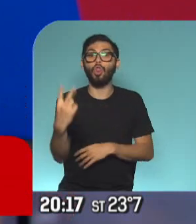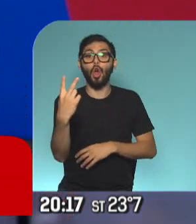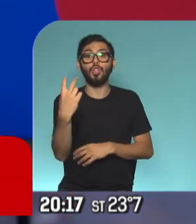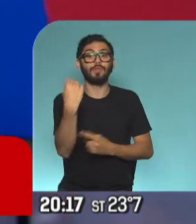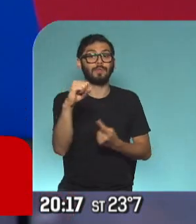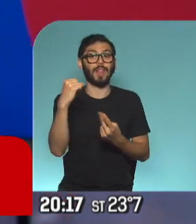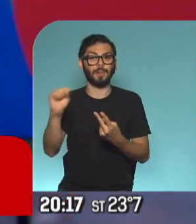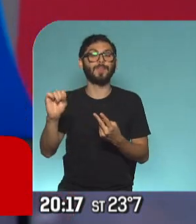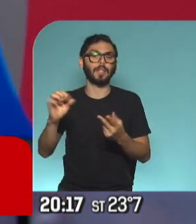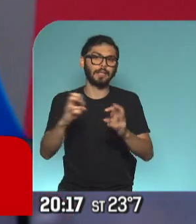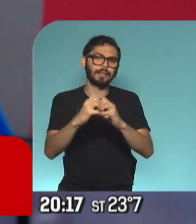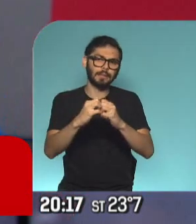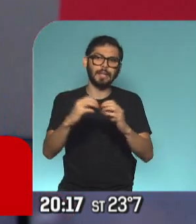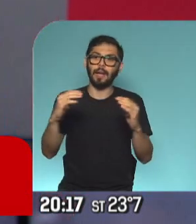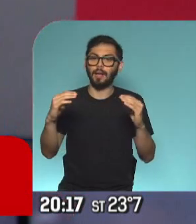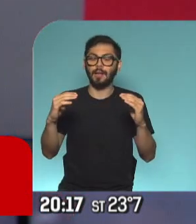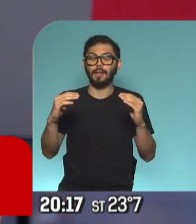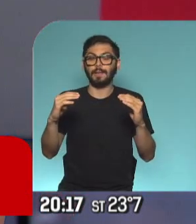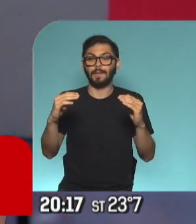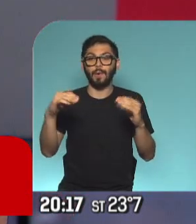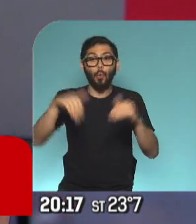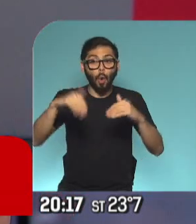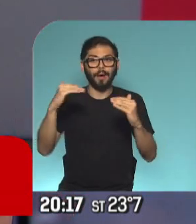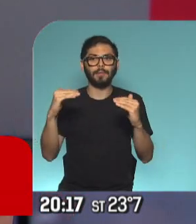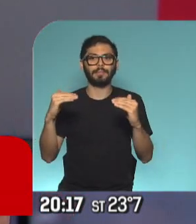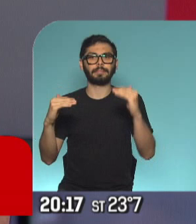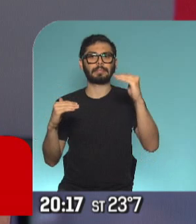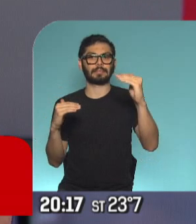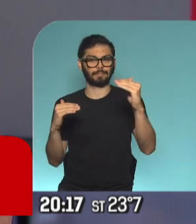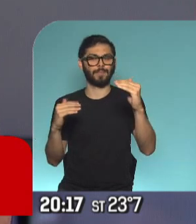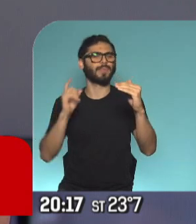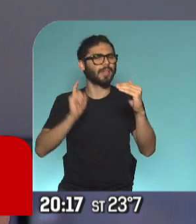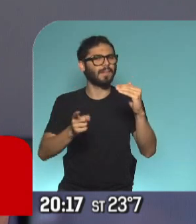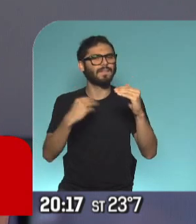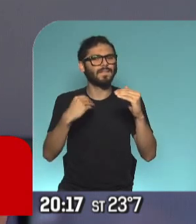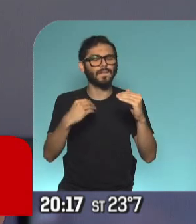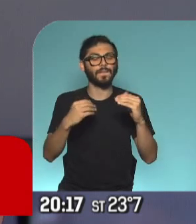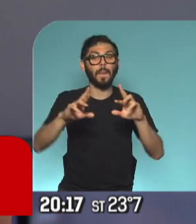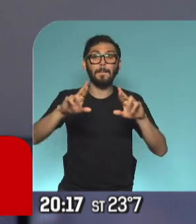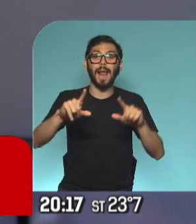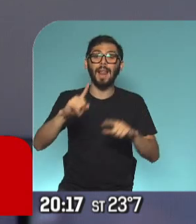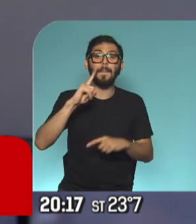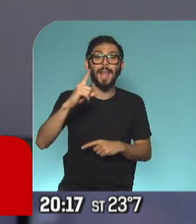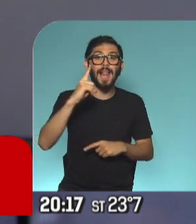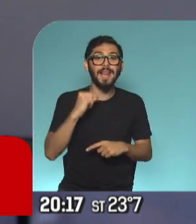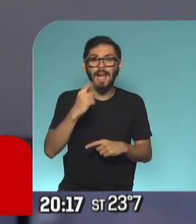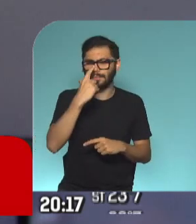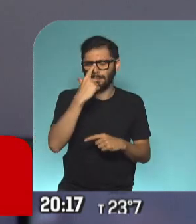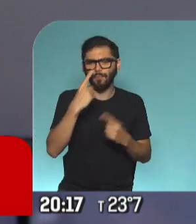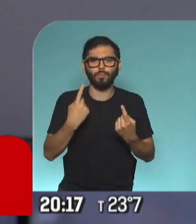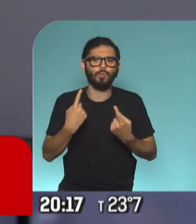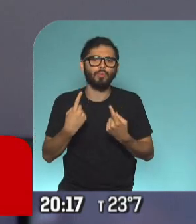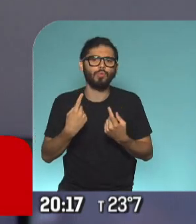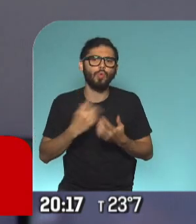Así que se extendió un poco la brecha, podíamos hablar de esto, y sobre todo también para destacar el plan de los 1000 días, que no fue una novedad porque